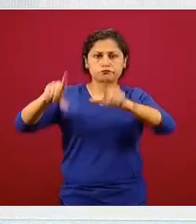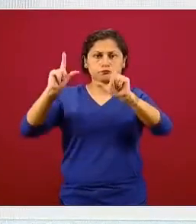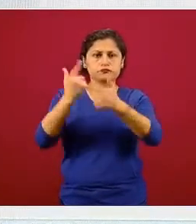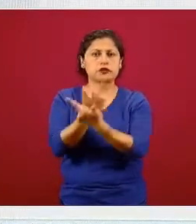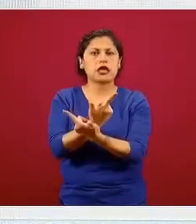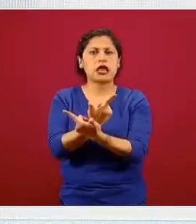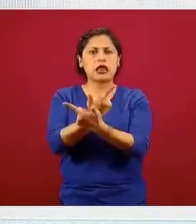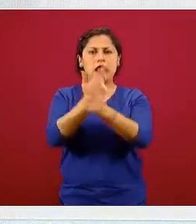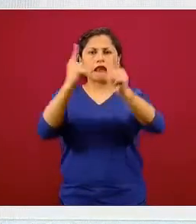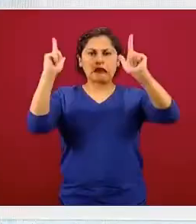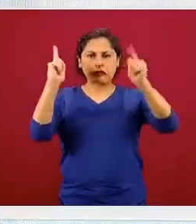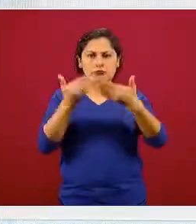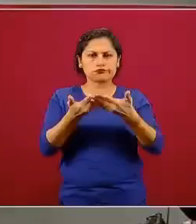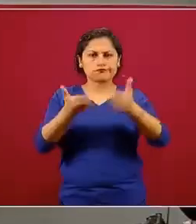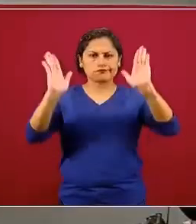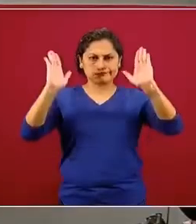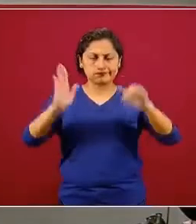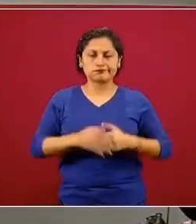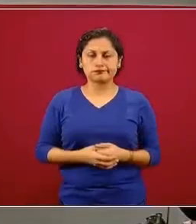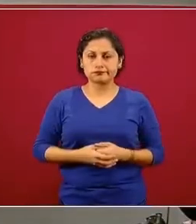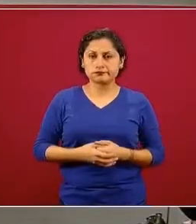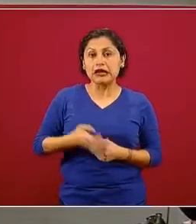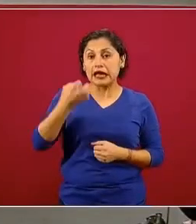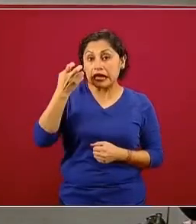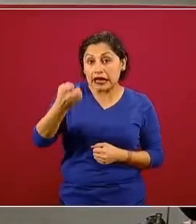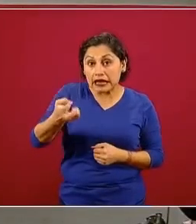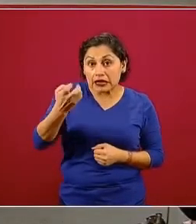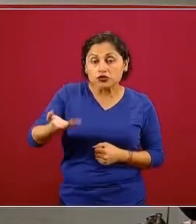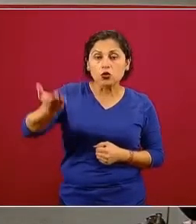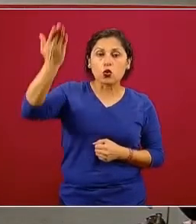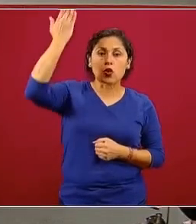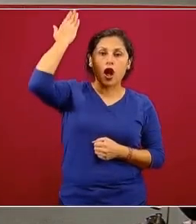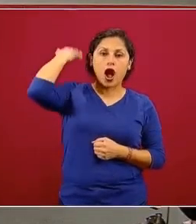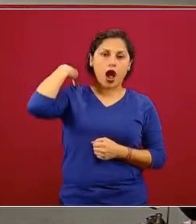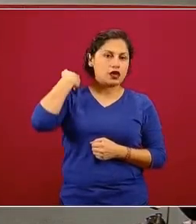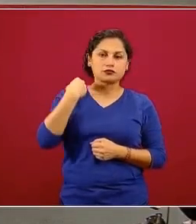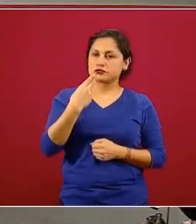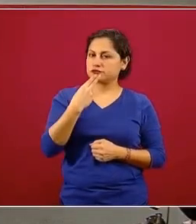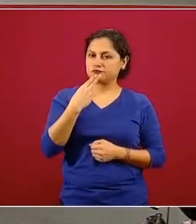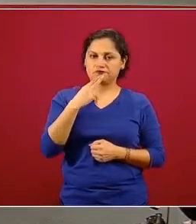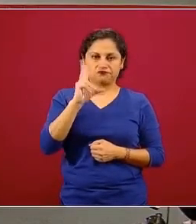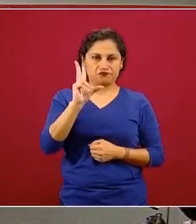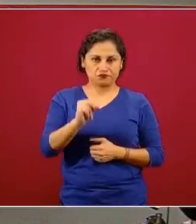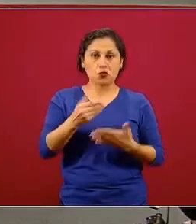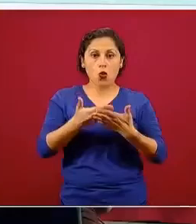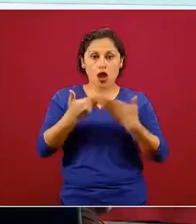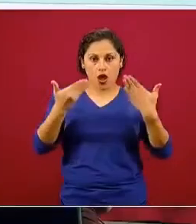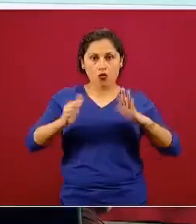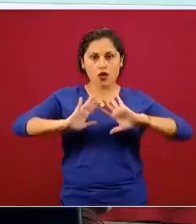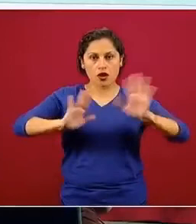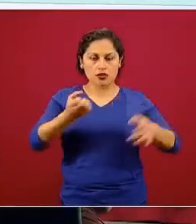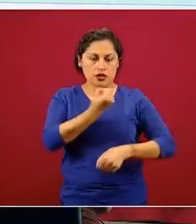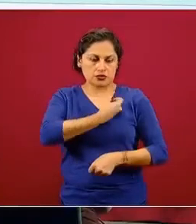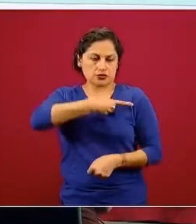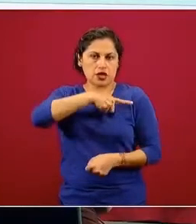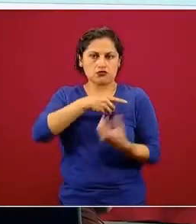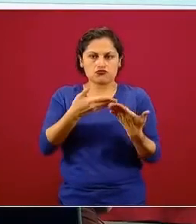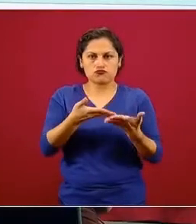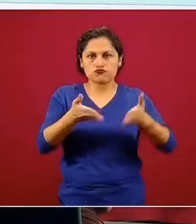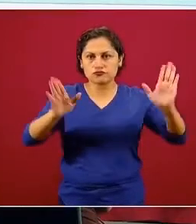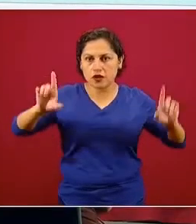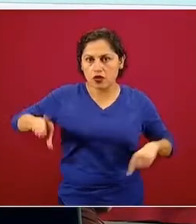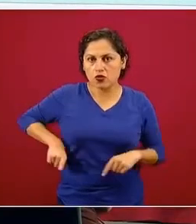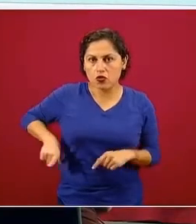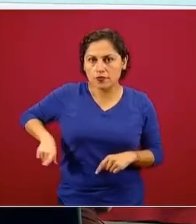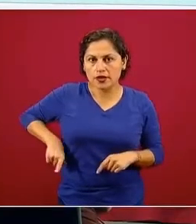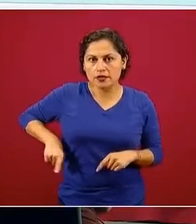abiertos. Esta es una práctica que no era común, es una práctica que en el campo de la salud pública por primera vez